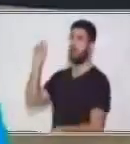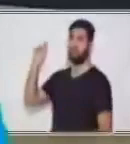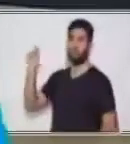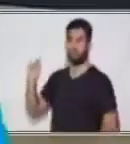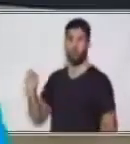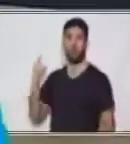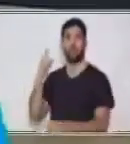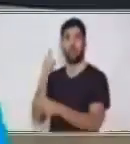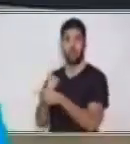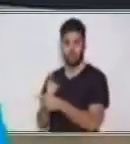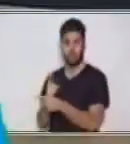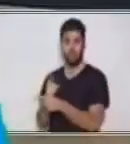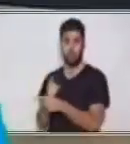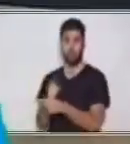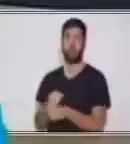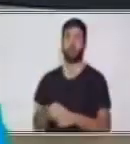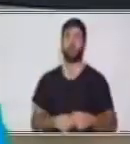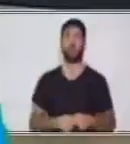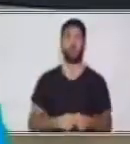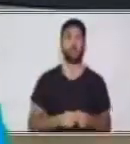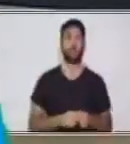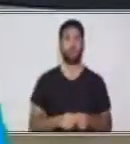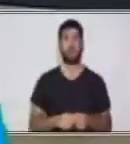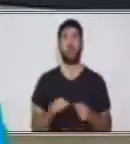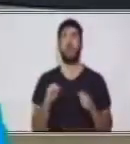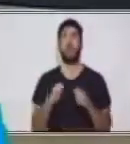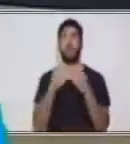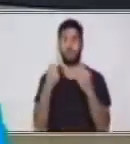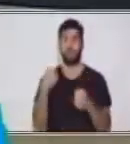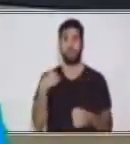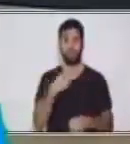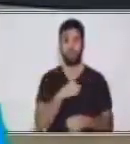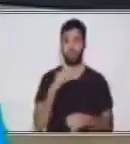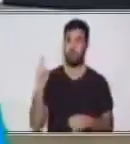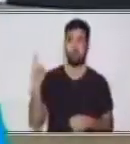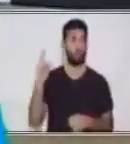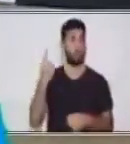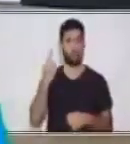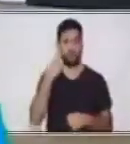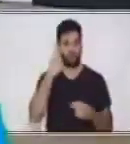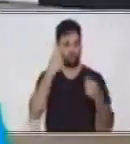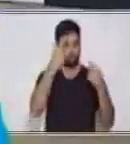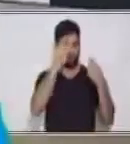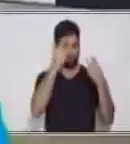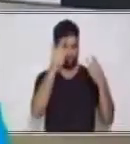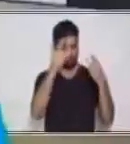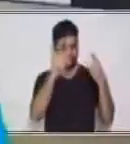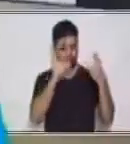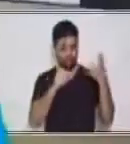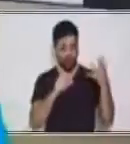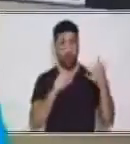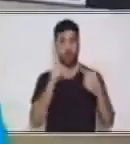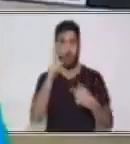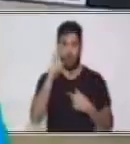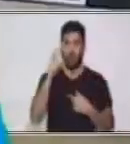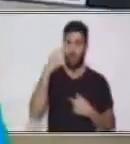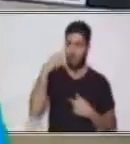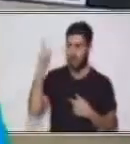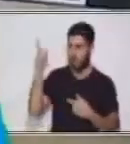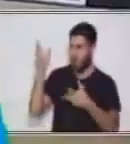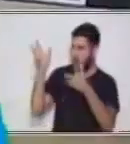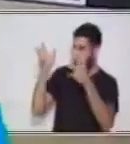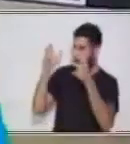cada una de estas preguntas, vamos a verificar si realmente estás alcanzando esa